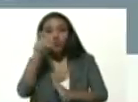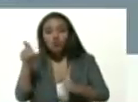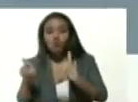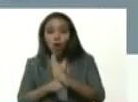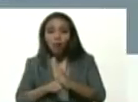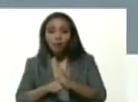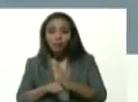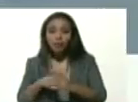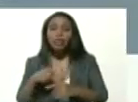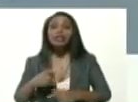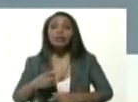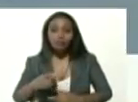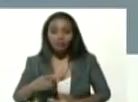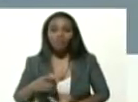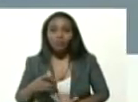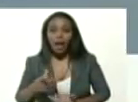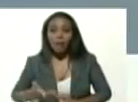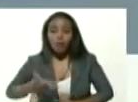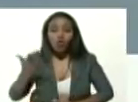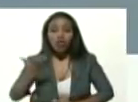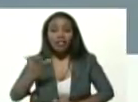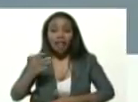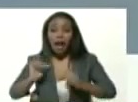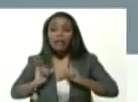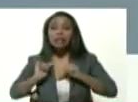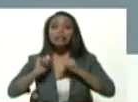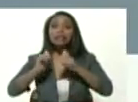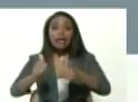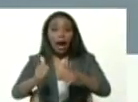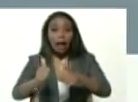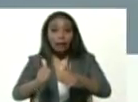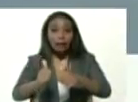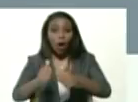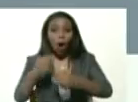¿valió la pena iniciar la cuarentena nacional?